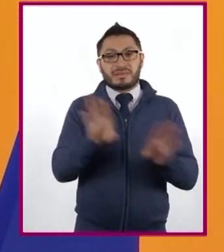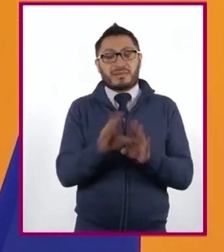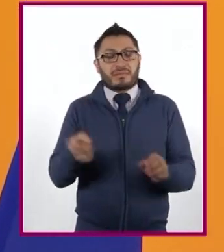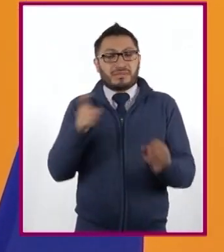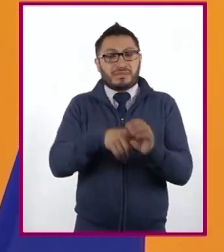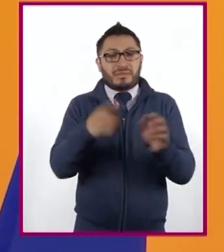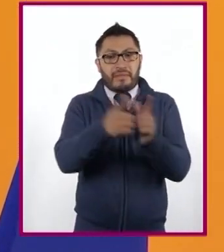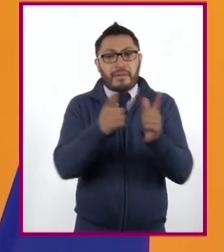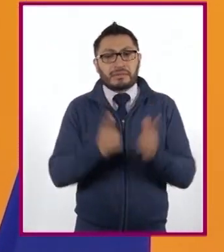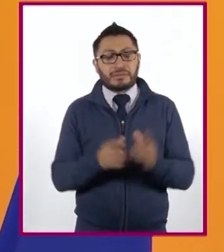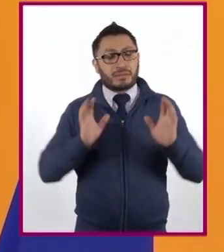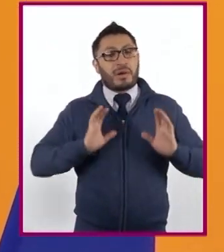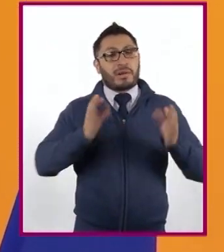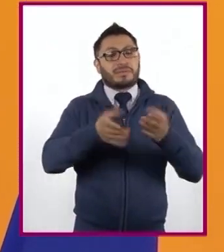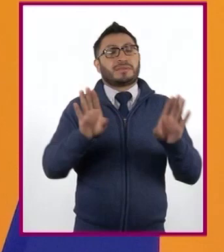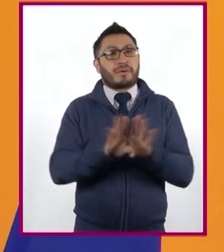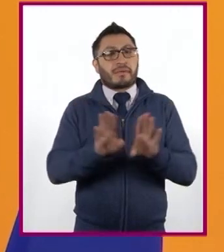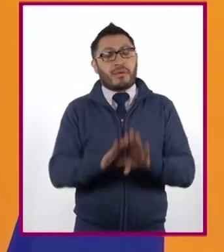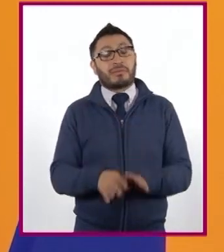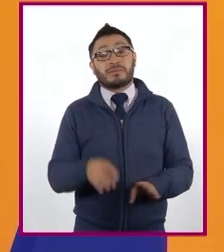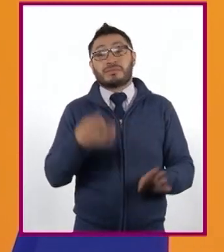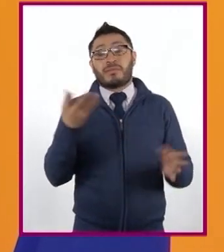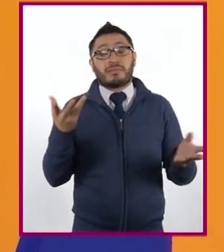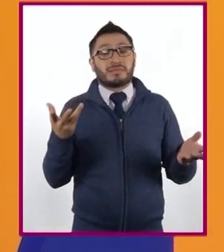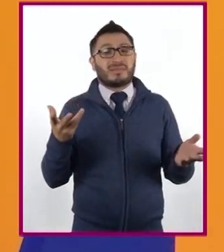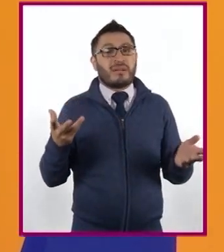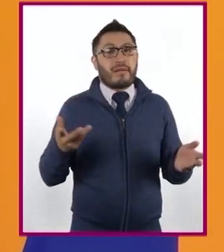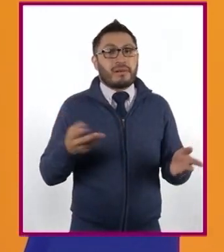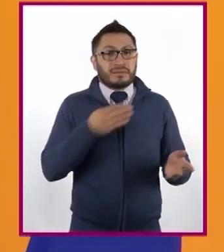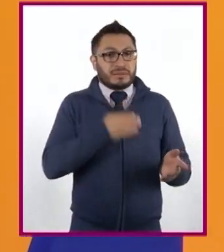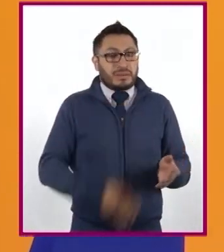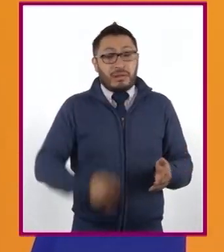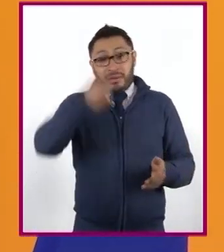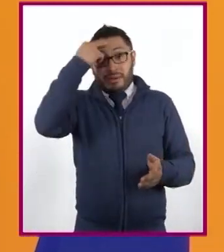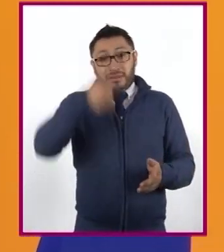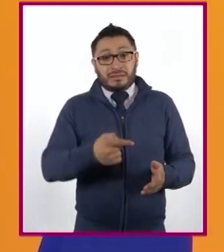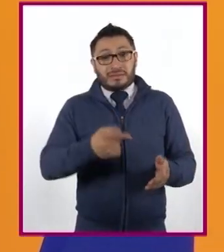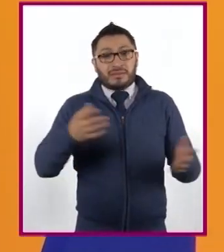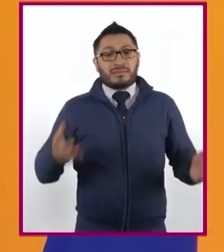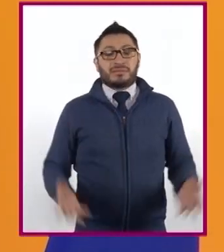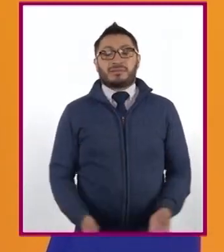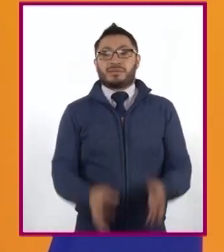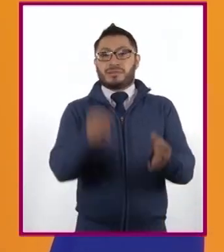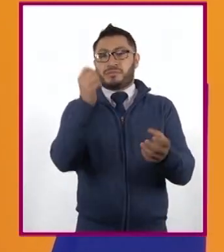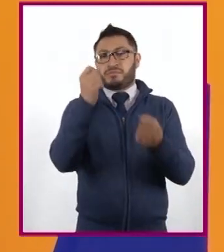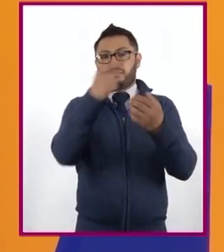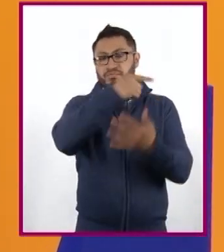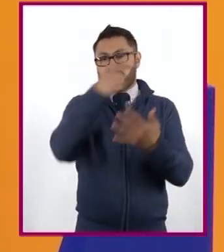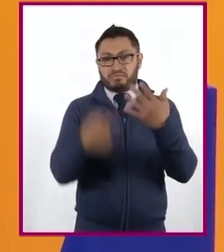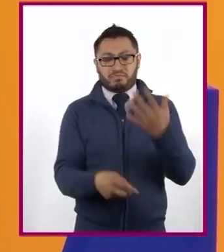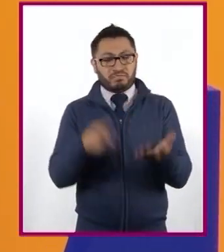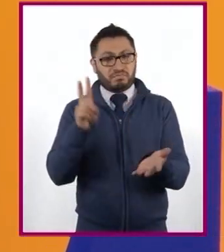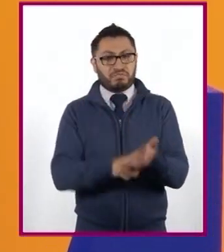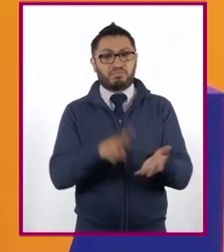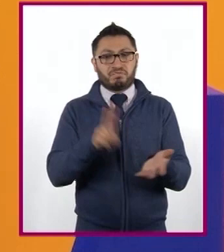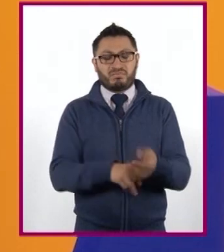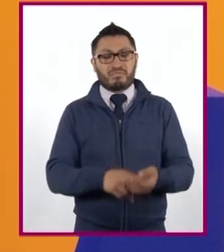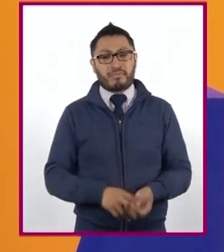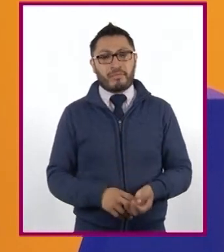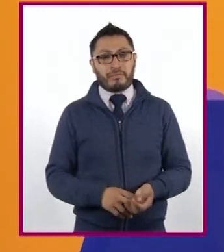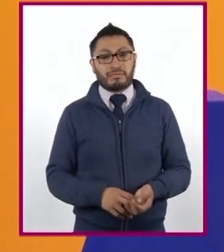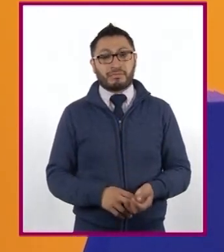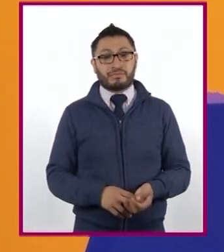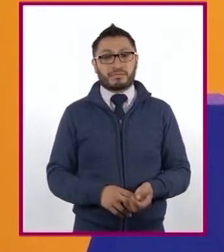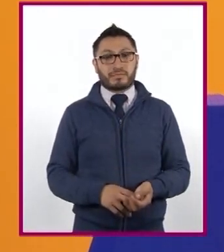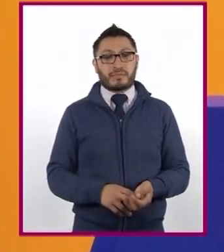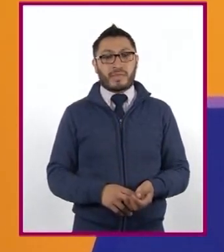o comunidad como justificación para sostener ciertos valores. Apelar